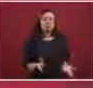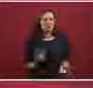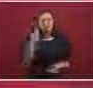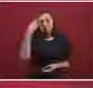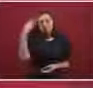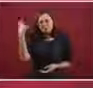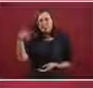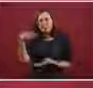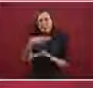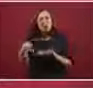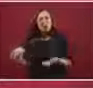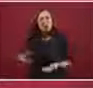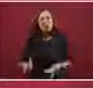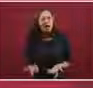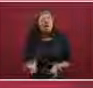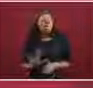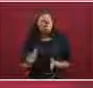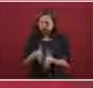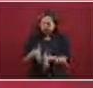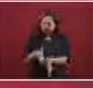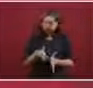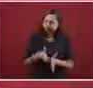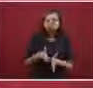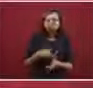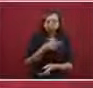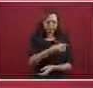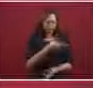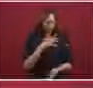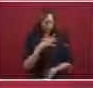Había la práctica y